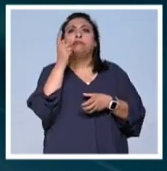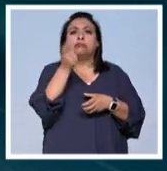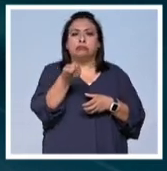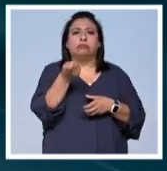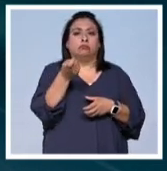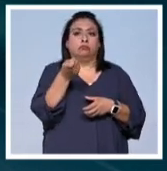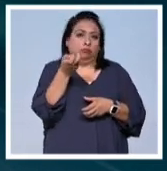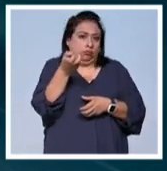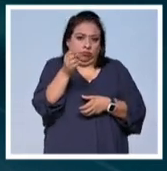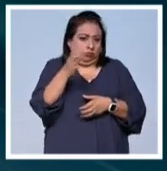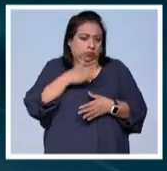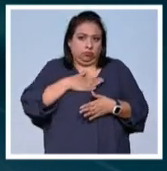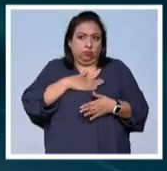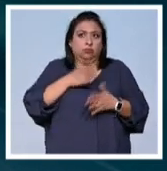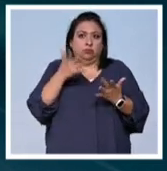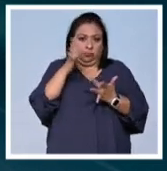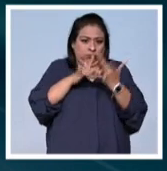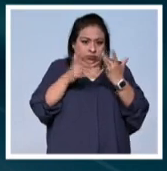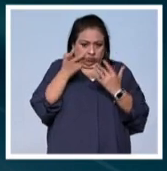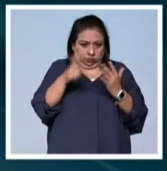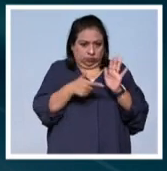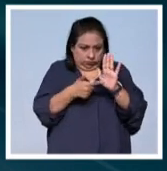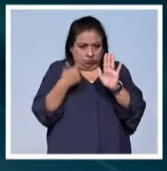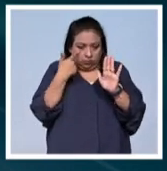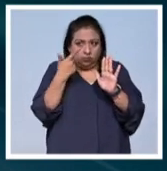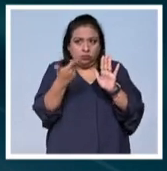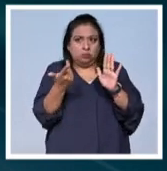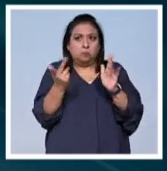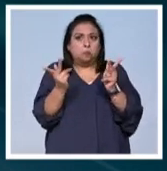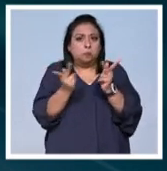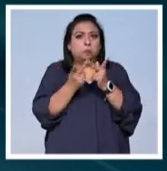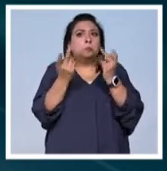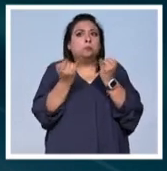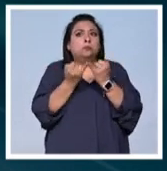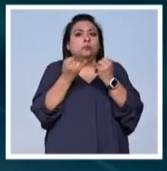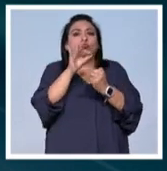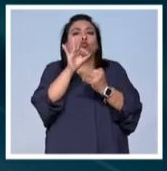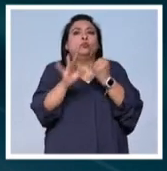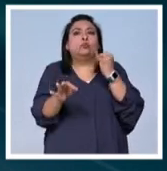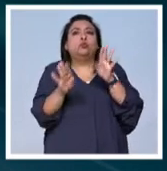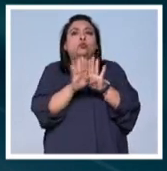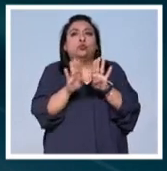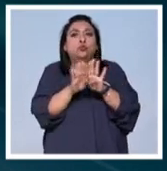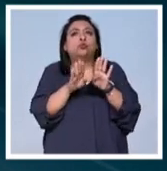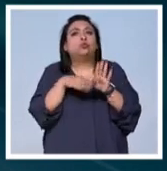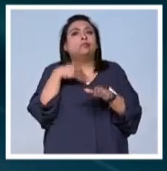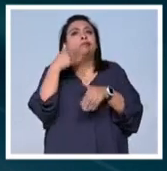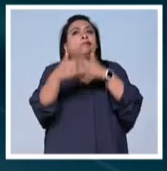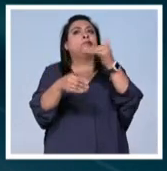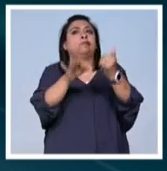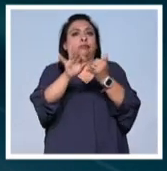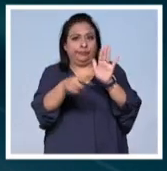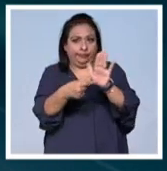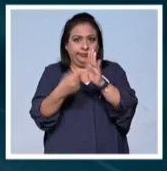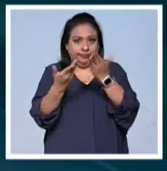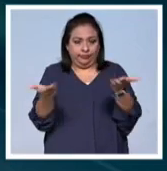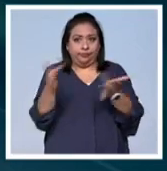es una realidad y este disco es justamente el final el final de ese camino